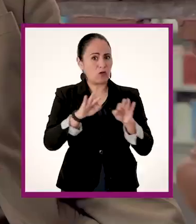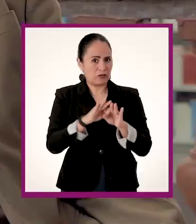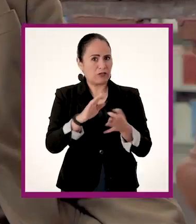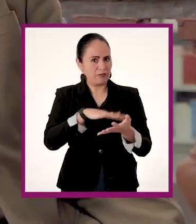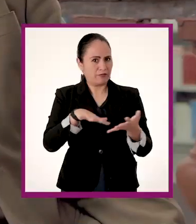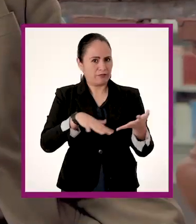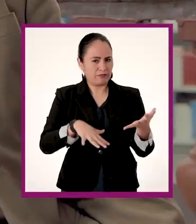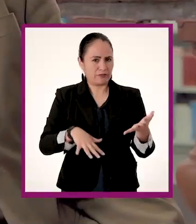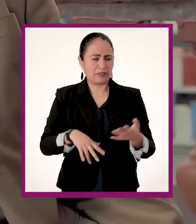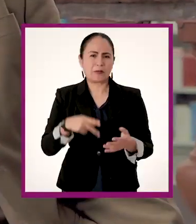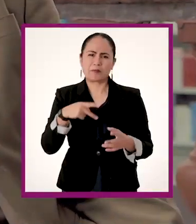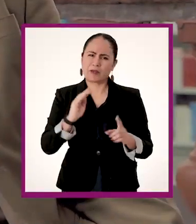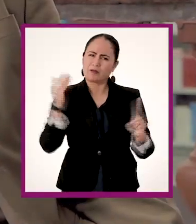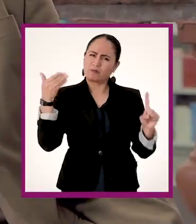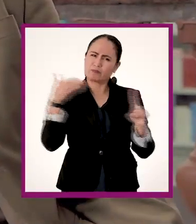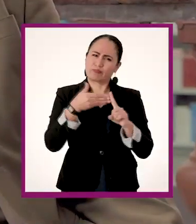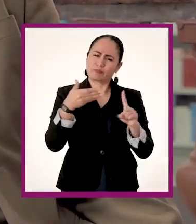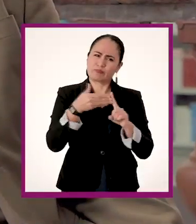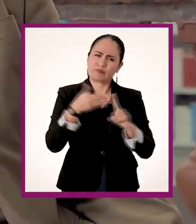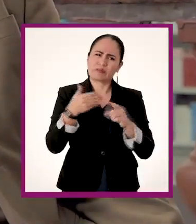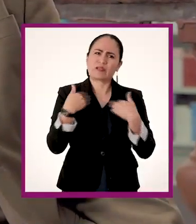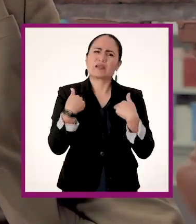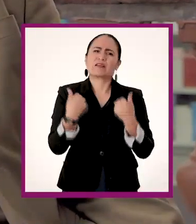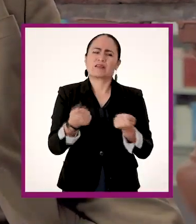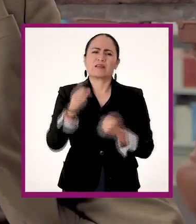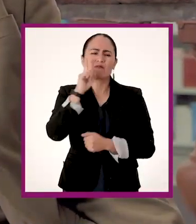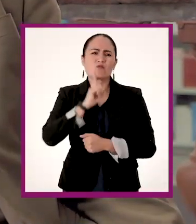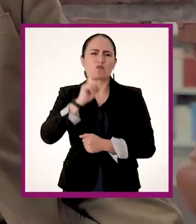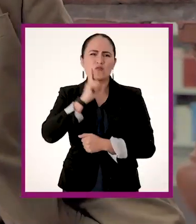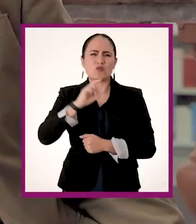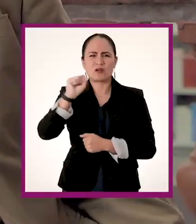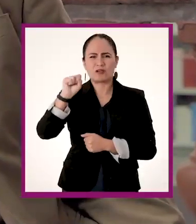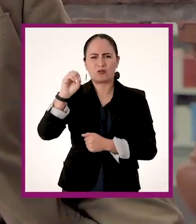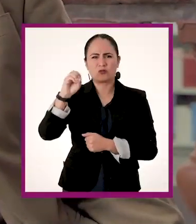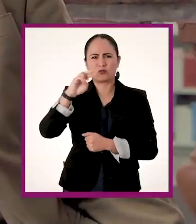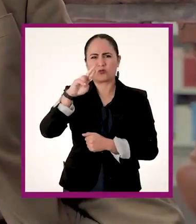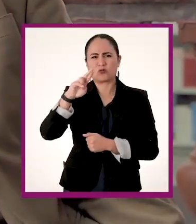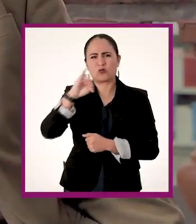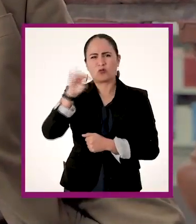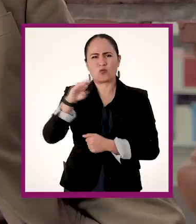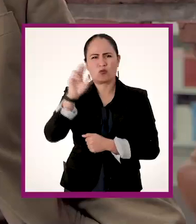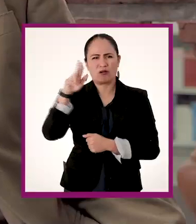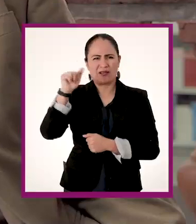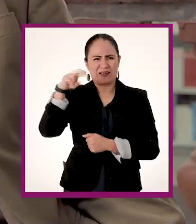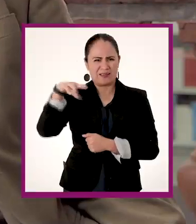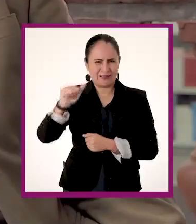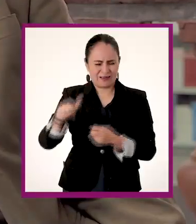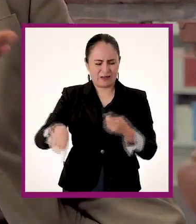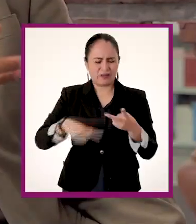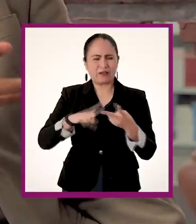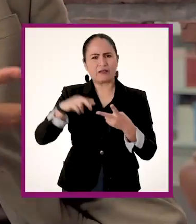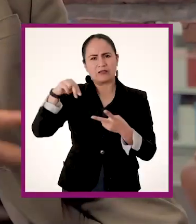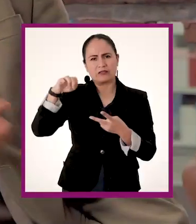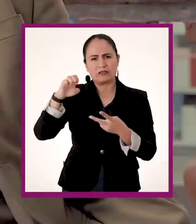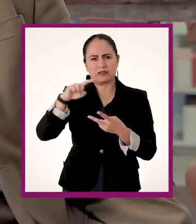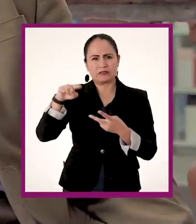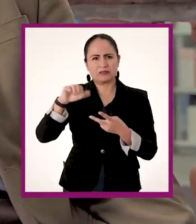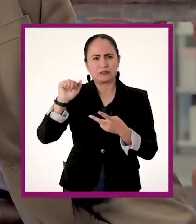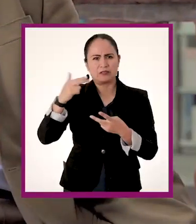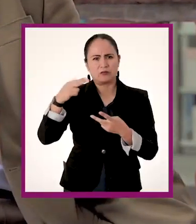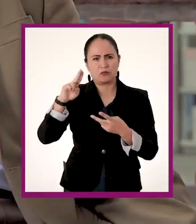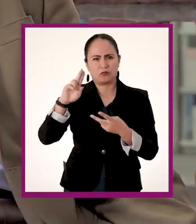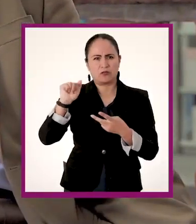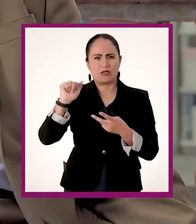importante. Pero yo creo que el punto clave para entender esto en Sor Juana o en Nezahualcóyotl o en los